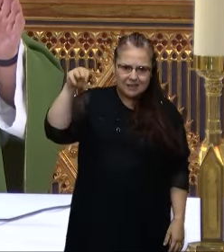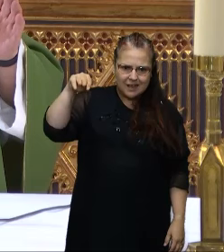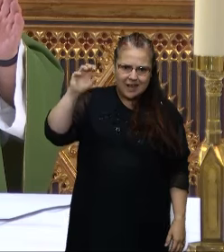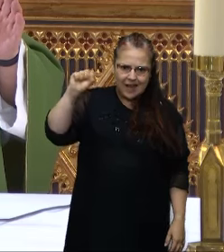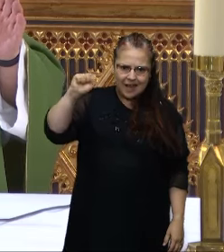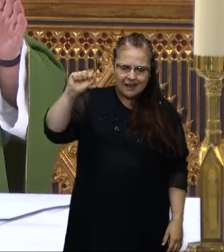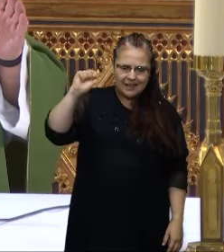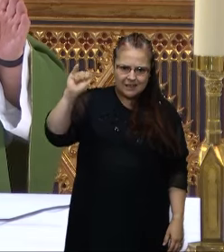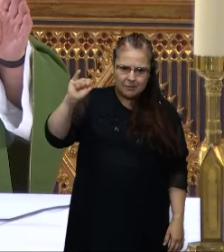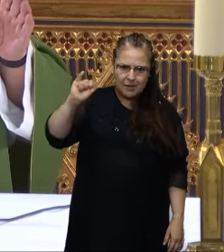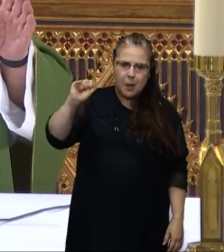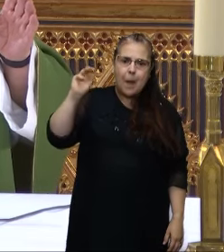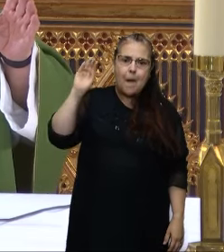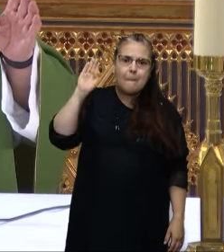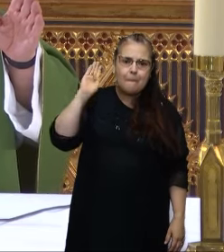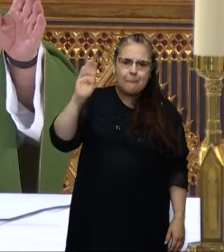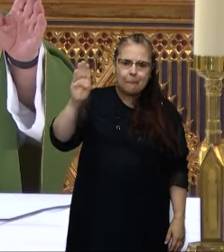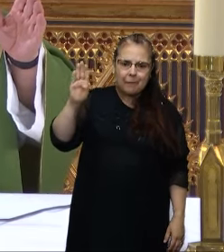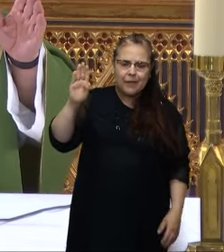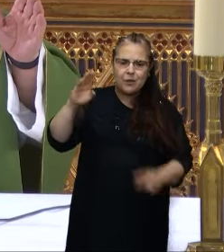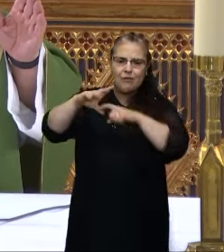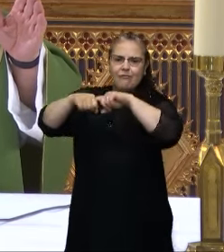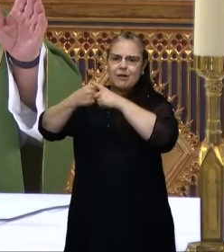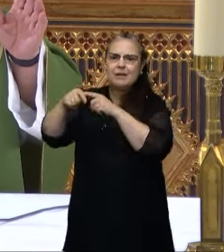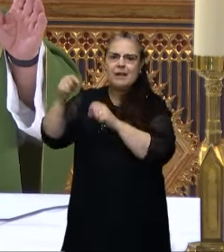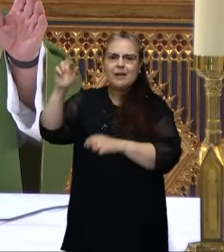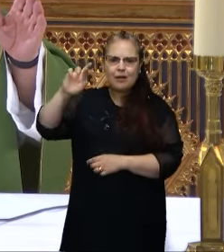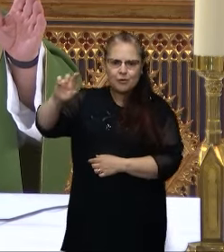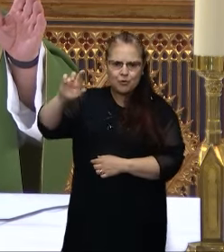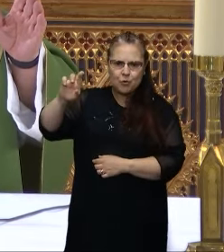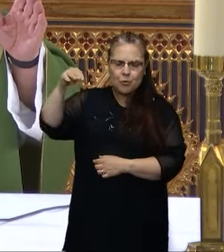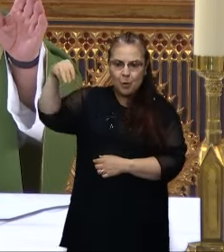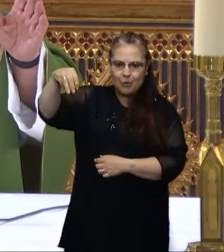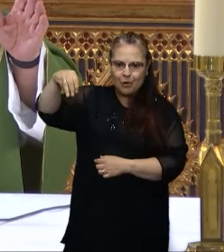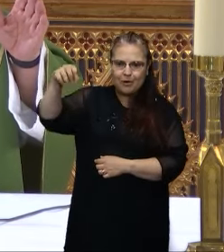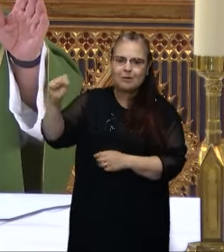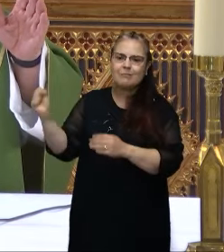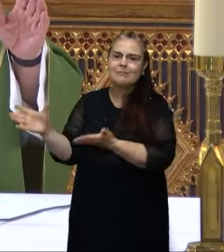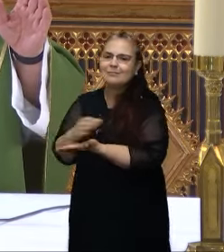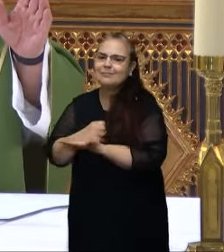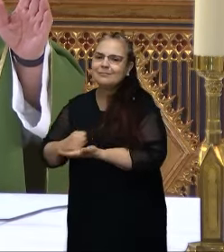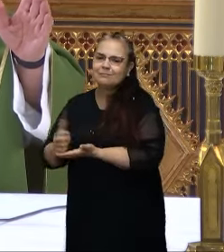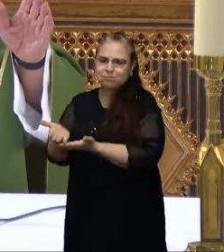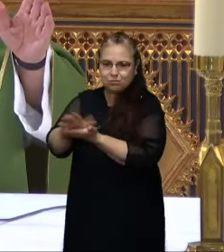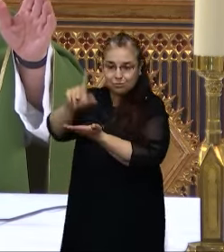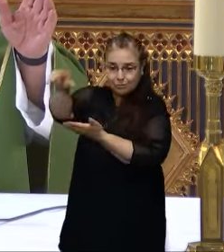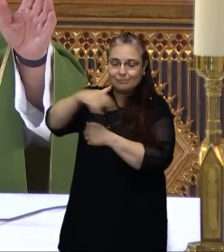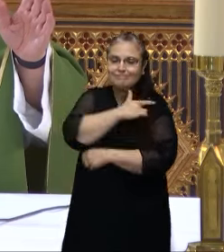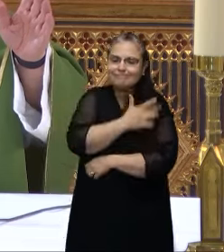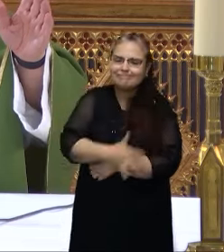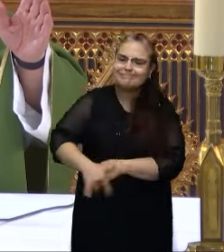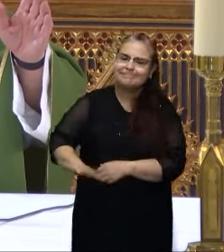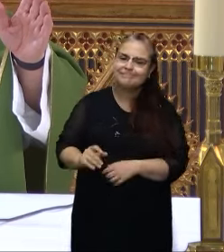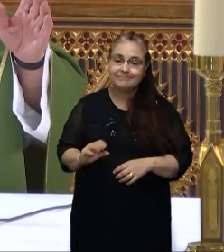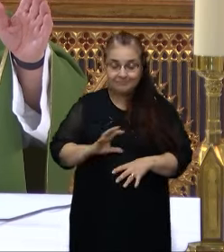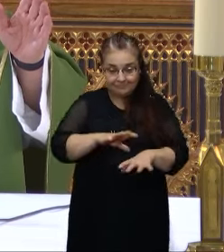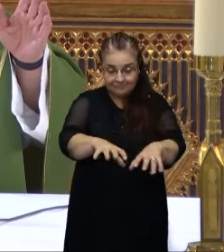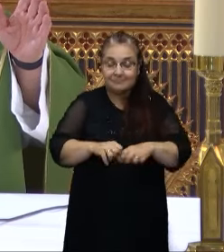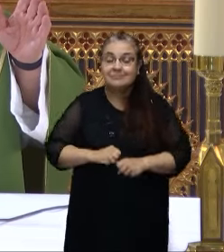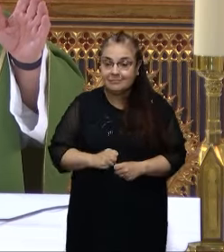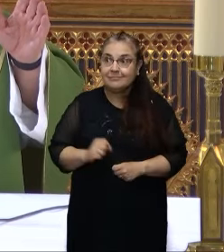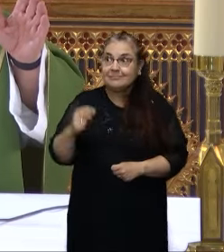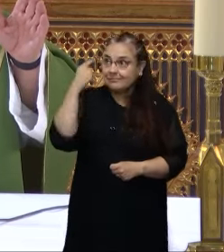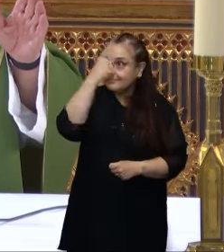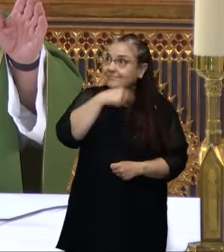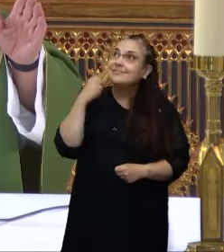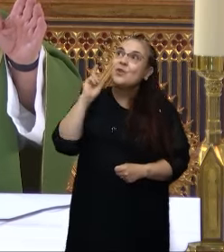Pedro, y de los de la familia Rubio Moral, y de todos los que han muerto en tu misericordia, admítelos a contemplar la